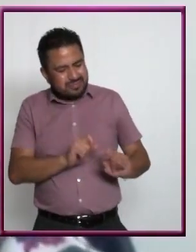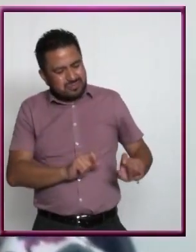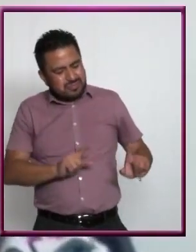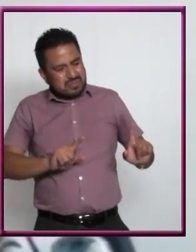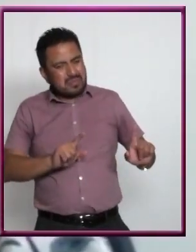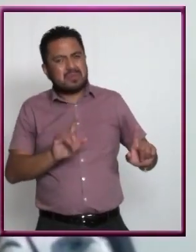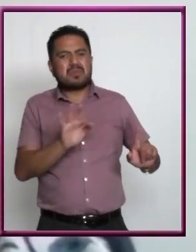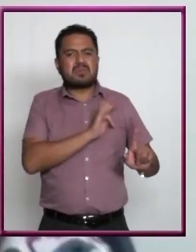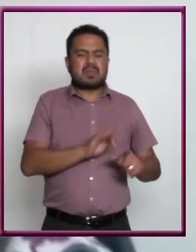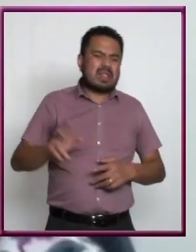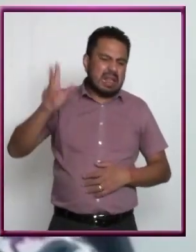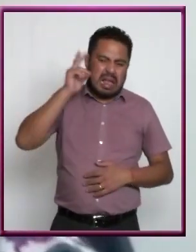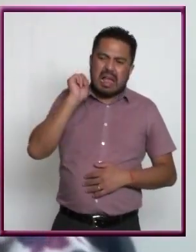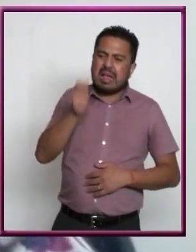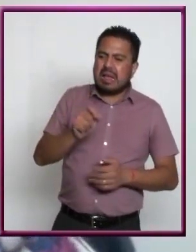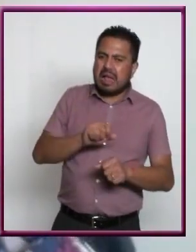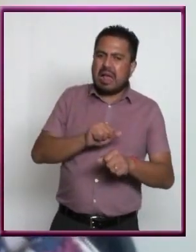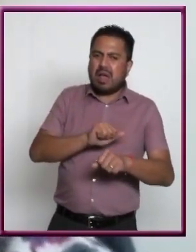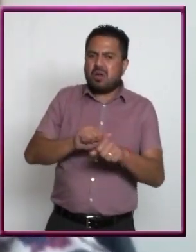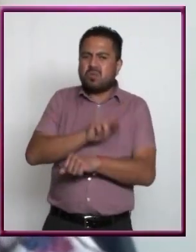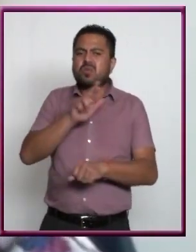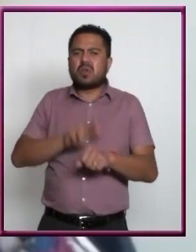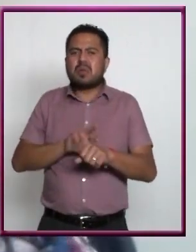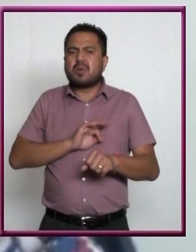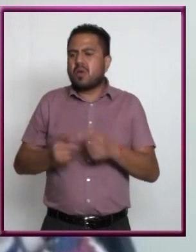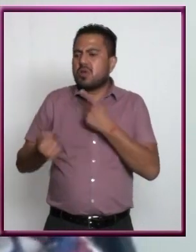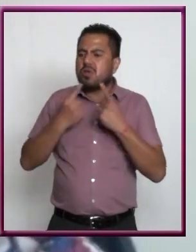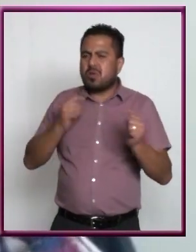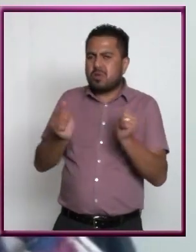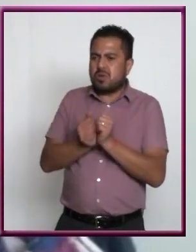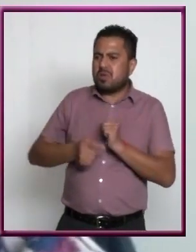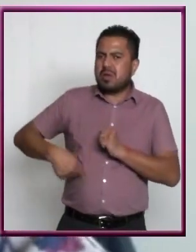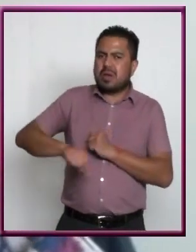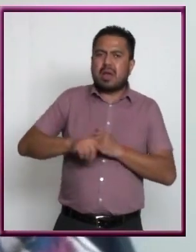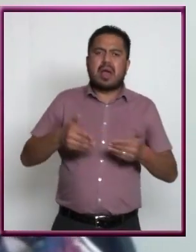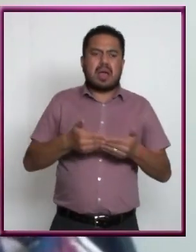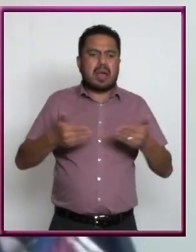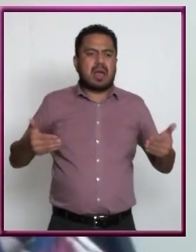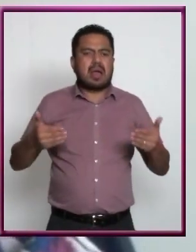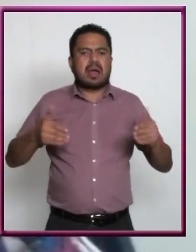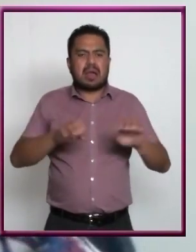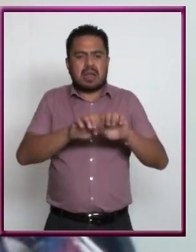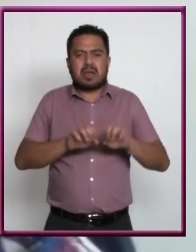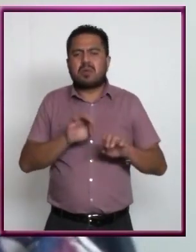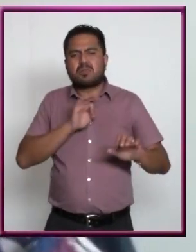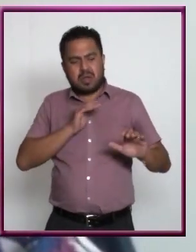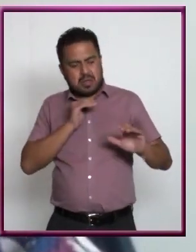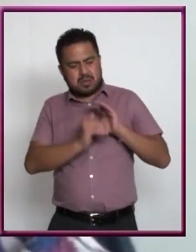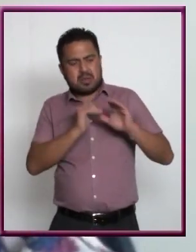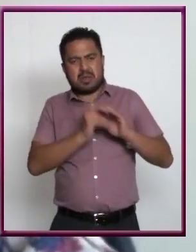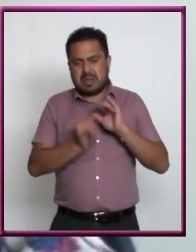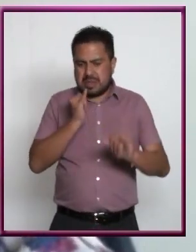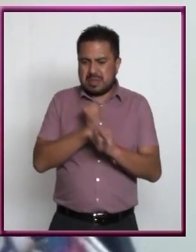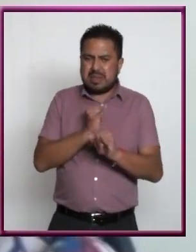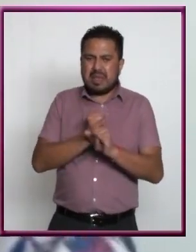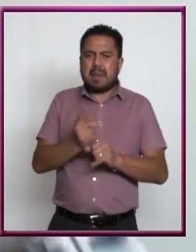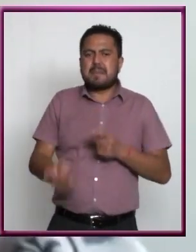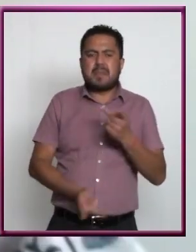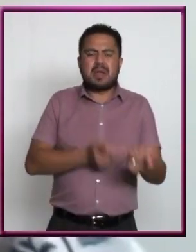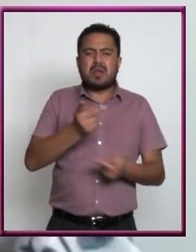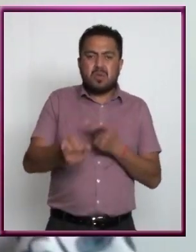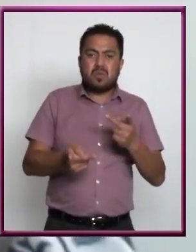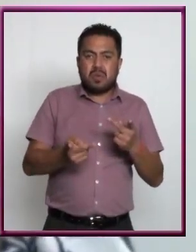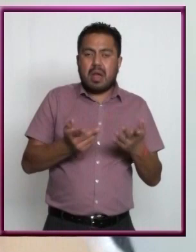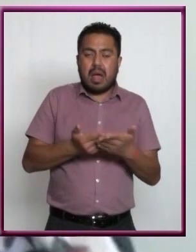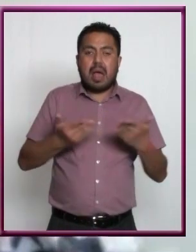ferias y poder escuchar autores, poder conversar con ellos, porque ahora se les puede mandar preguntas por chat y entonces